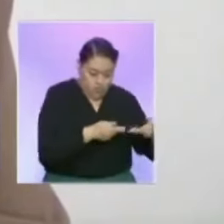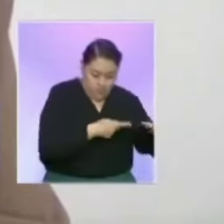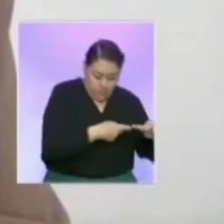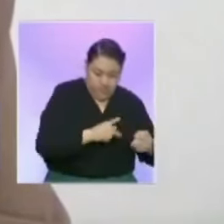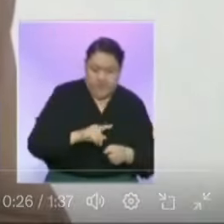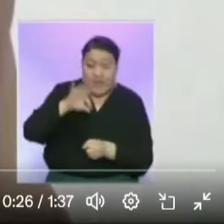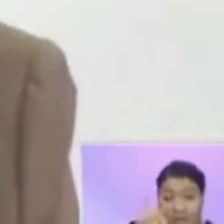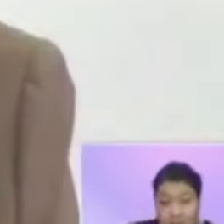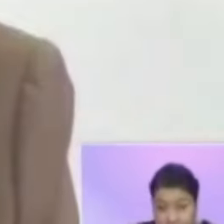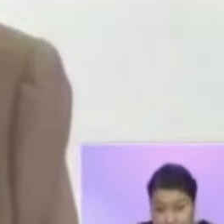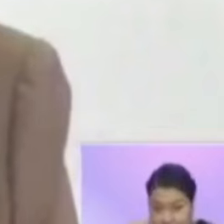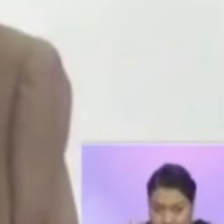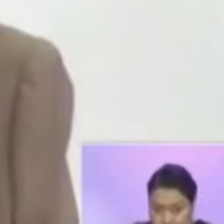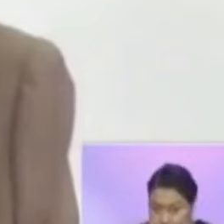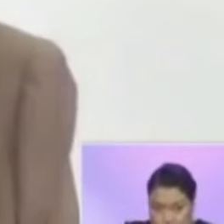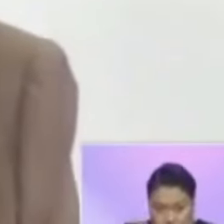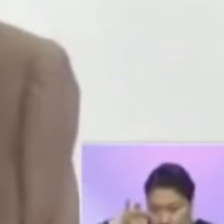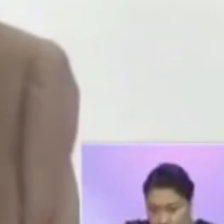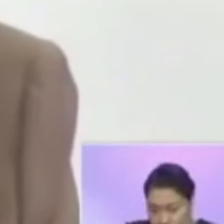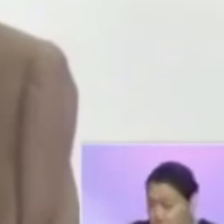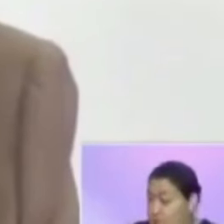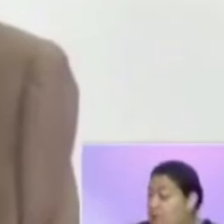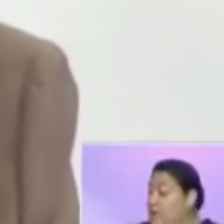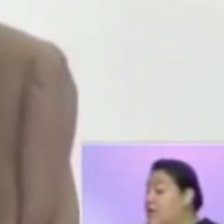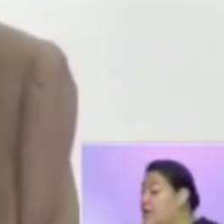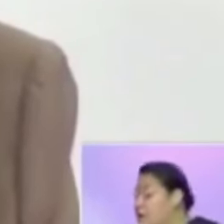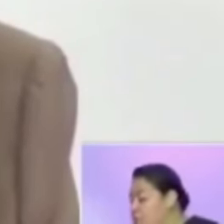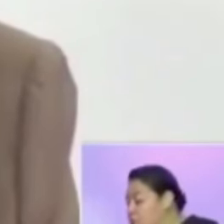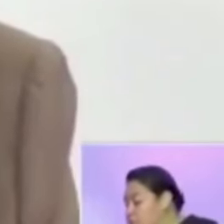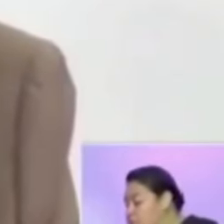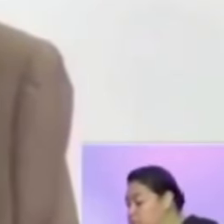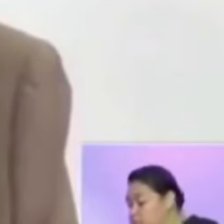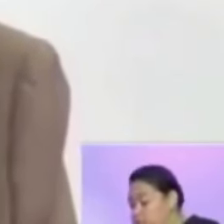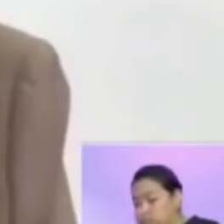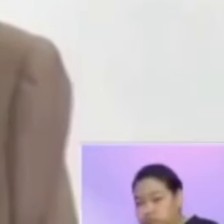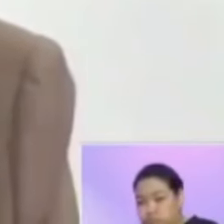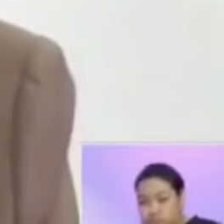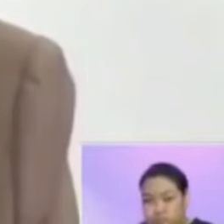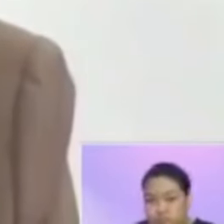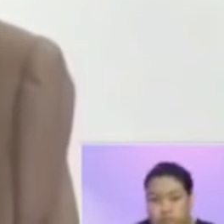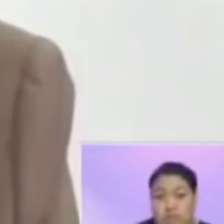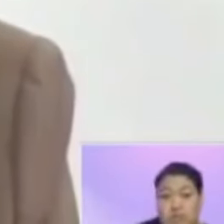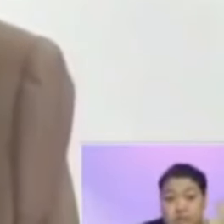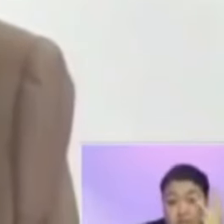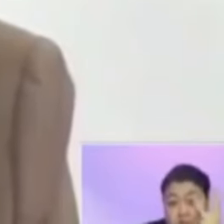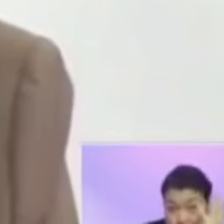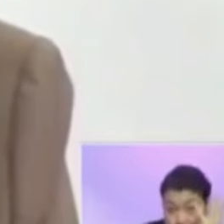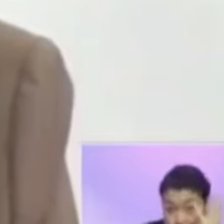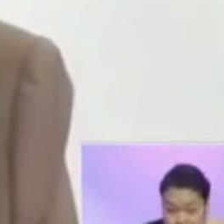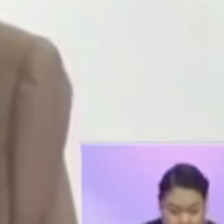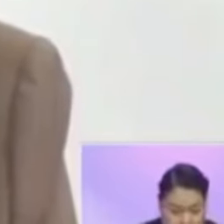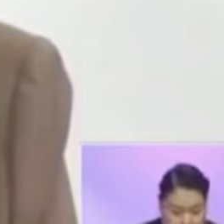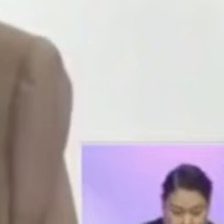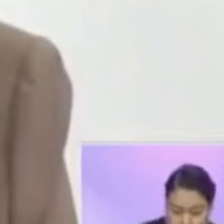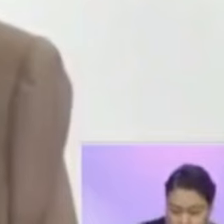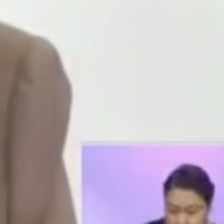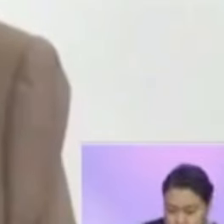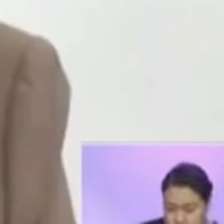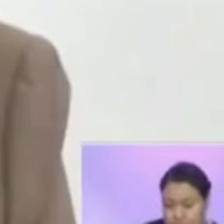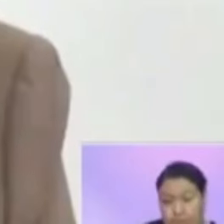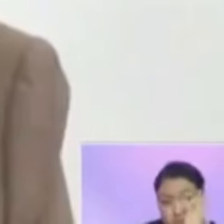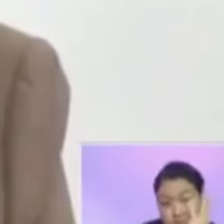Reyes Rodríguez Mondragón quien sí respaldaba la propuesta de la magistrada yanino tál or y él fue el que recordó que